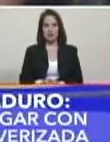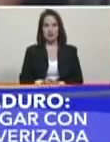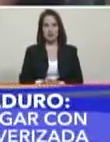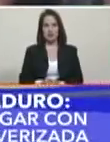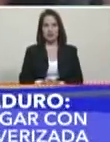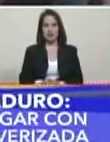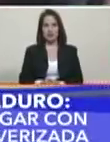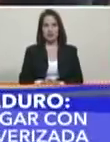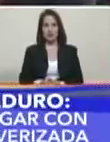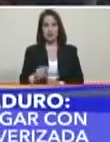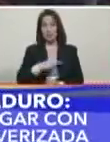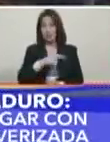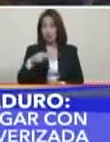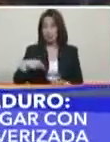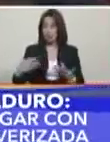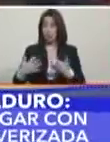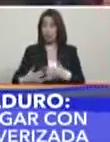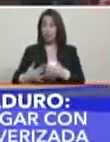Estamos en esta planta.